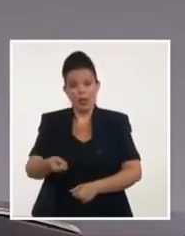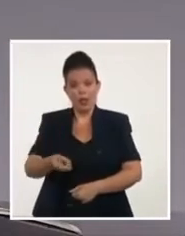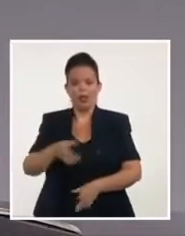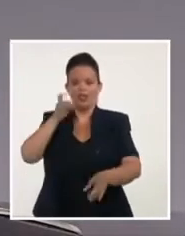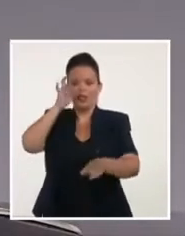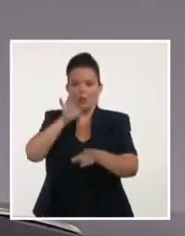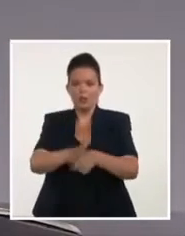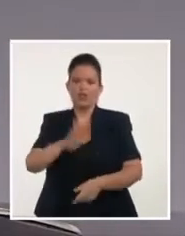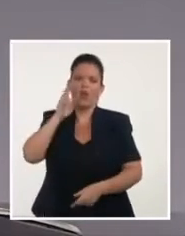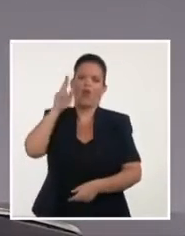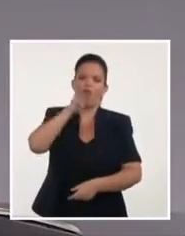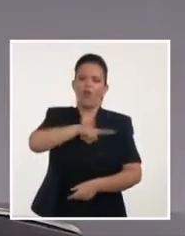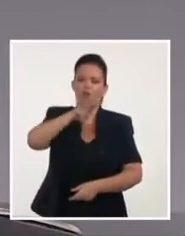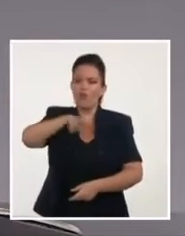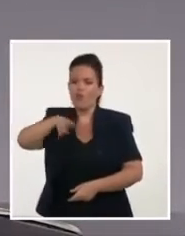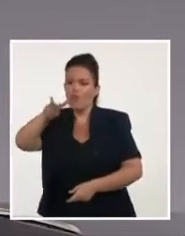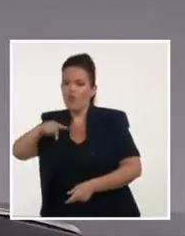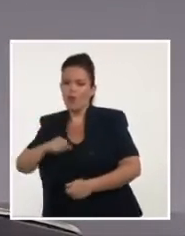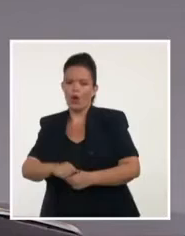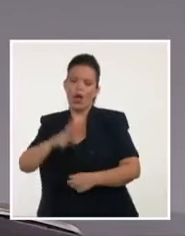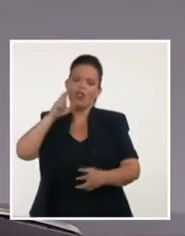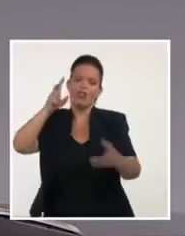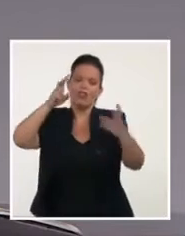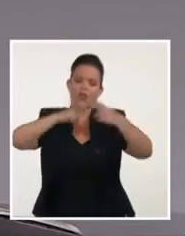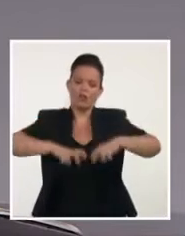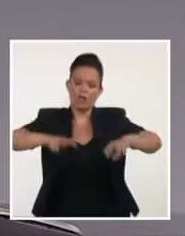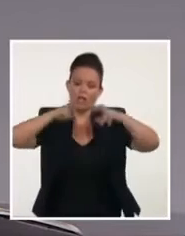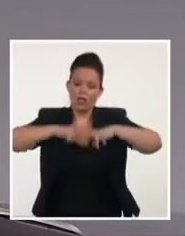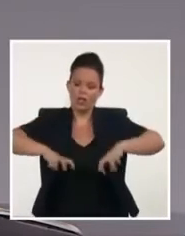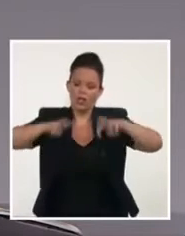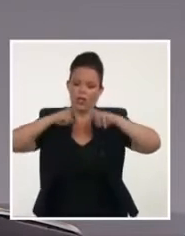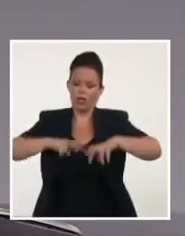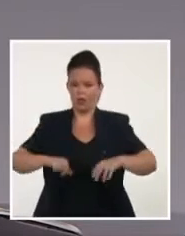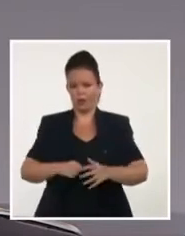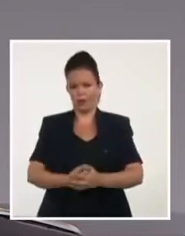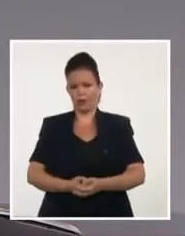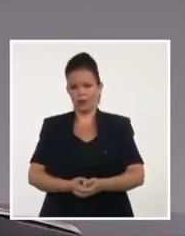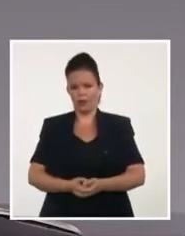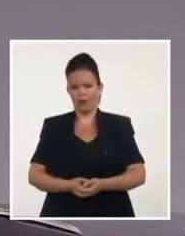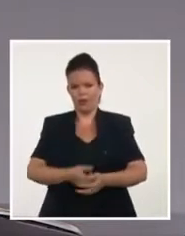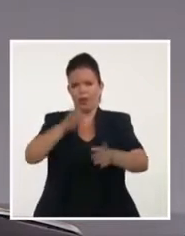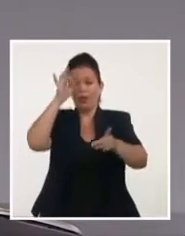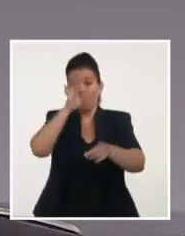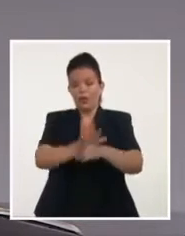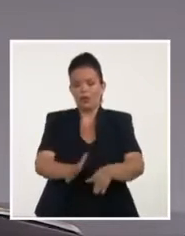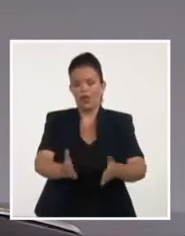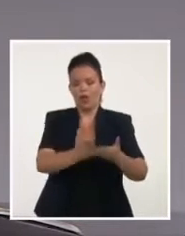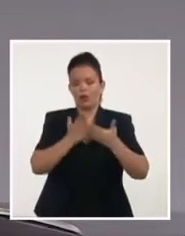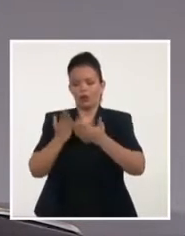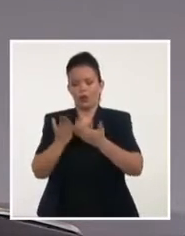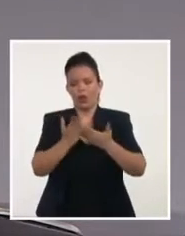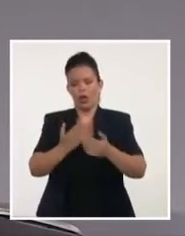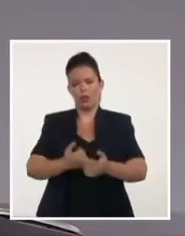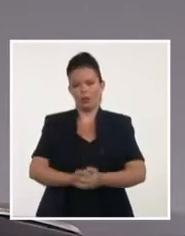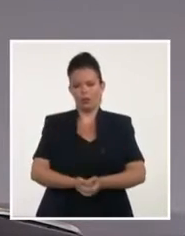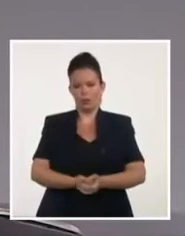a tratar de que no lo manipulen y ahí se produce una pedagogía que es, yo creo que es lo que hemos estado viendo, no solo para